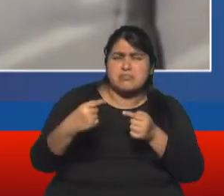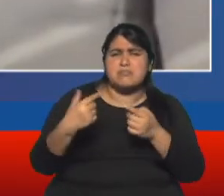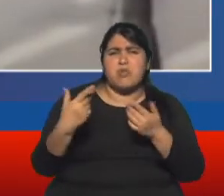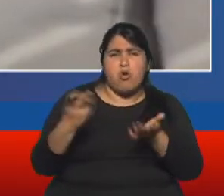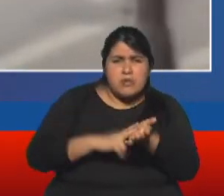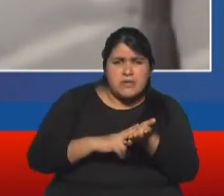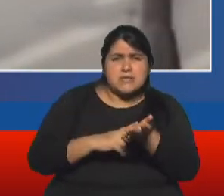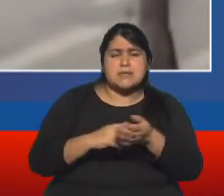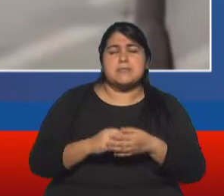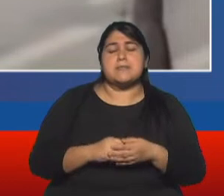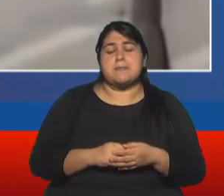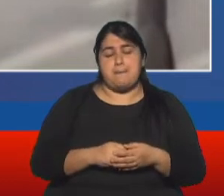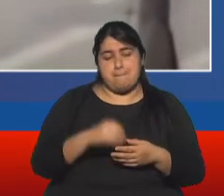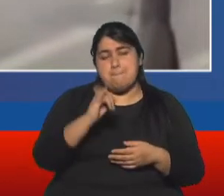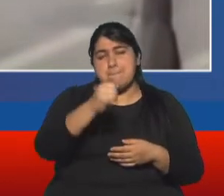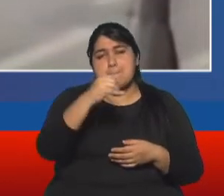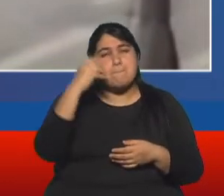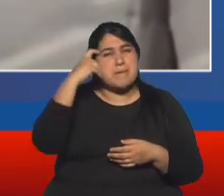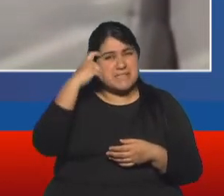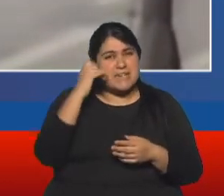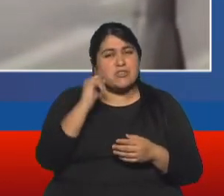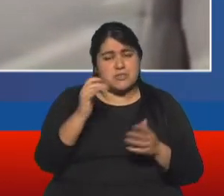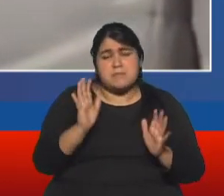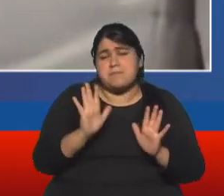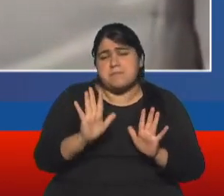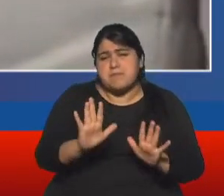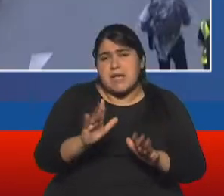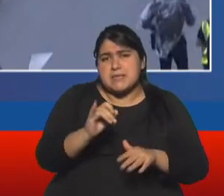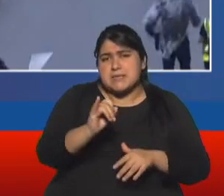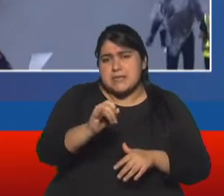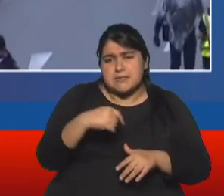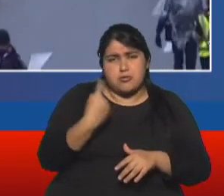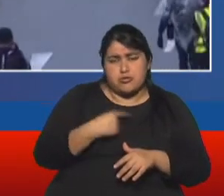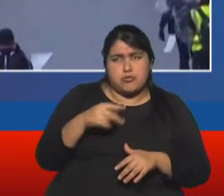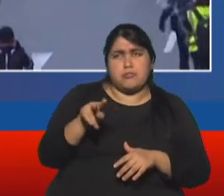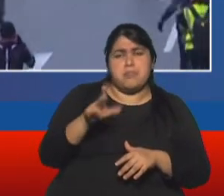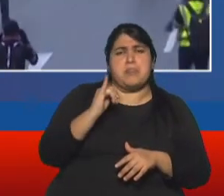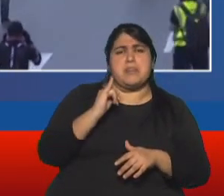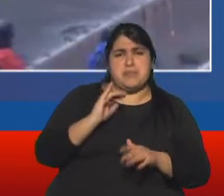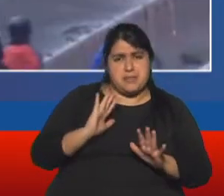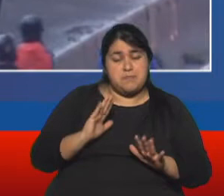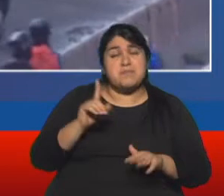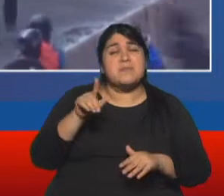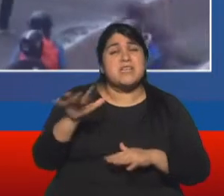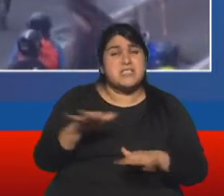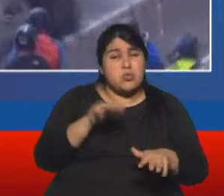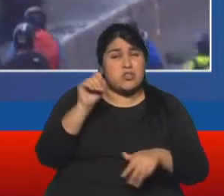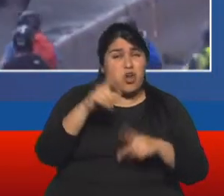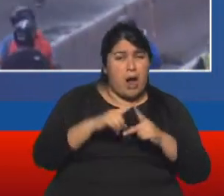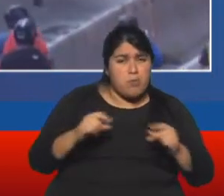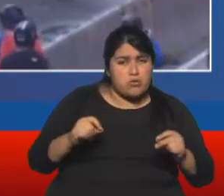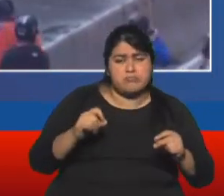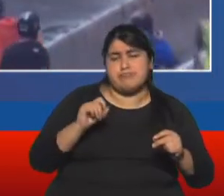Yo diría que sí, tenemos que pensar que de hecho es así, fácticamente es lo que vemos. En el caso de Japón, bueno, su